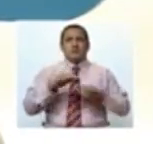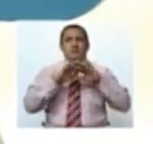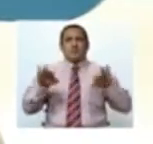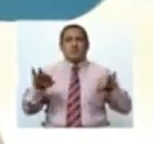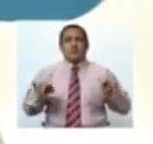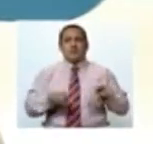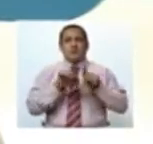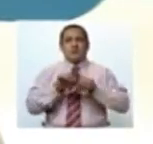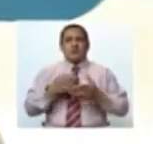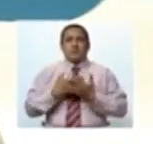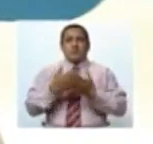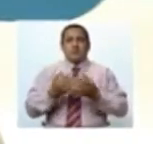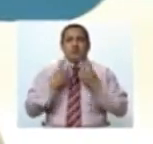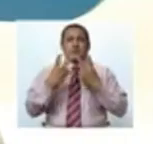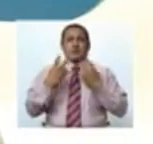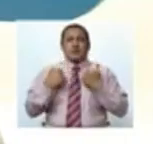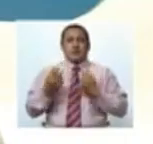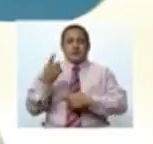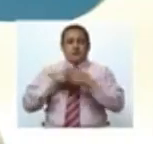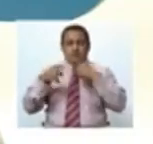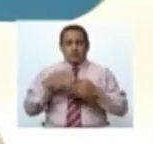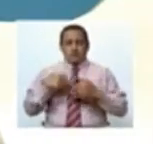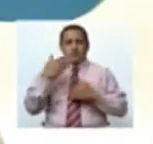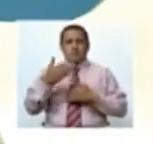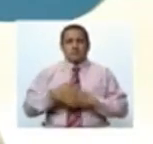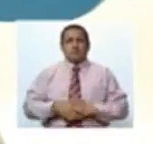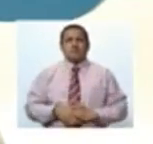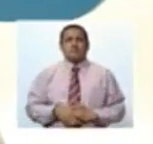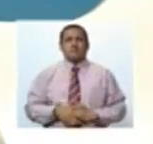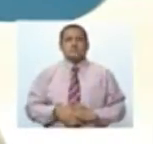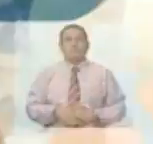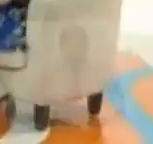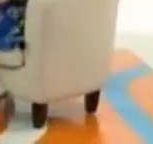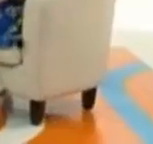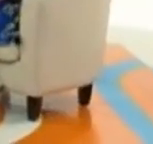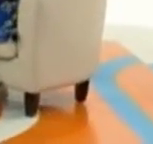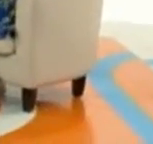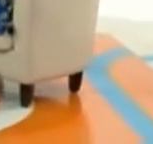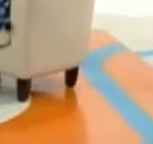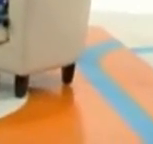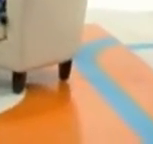la separación de hecho y regresamos luego de la pausa.